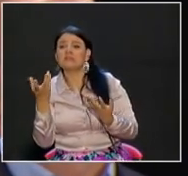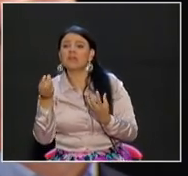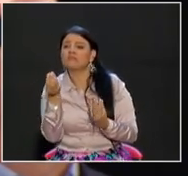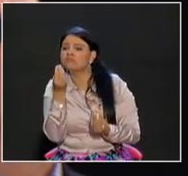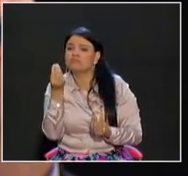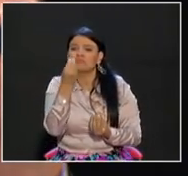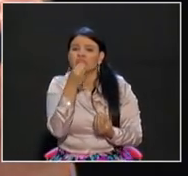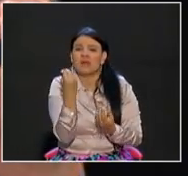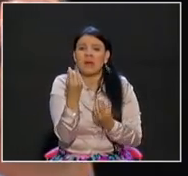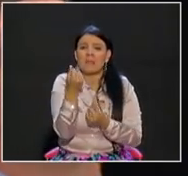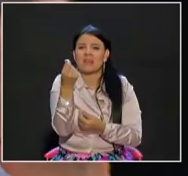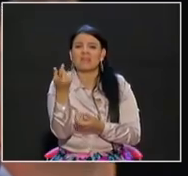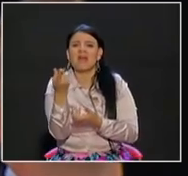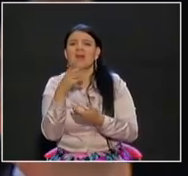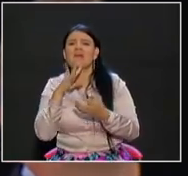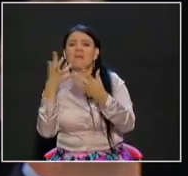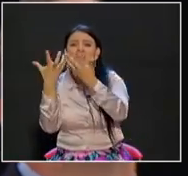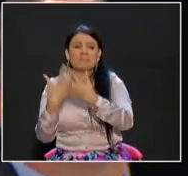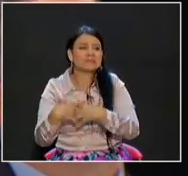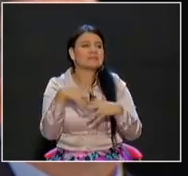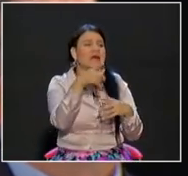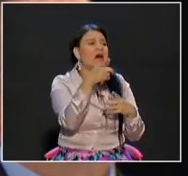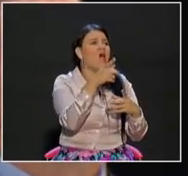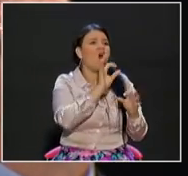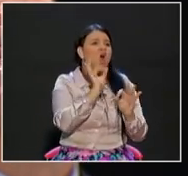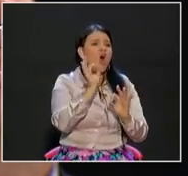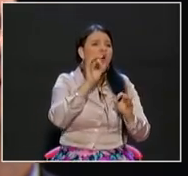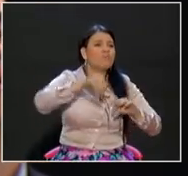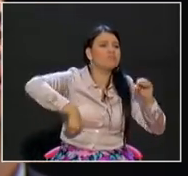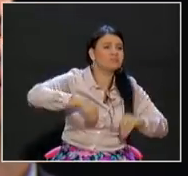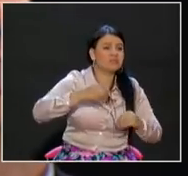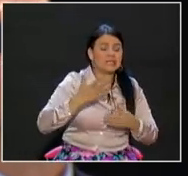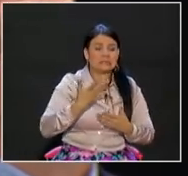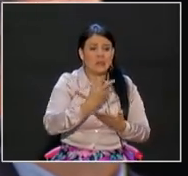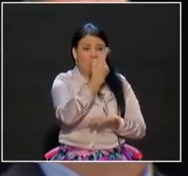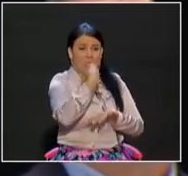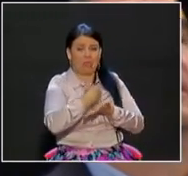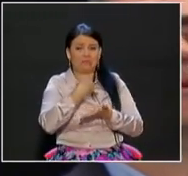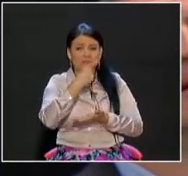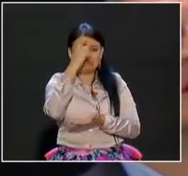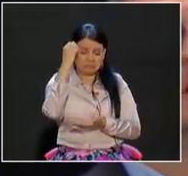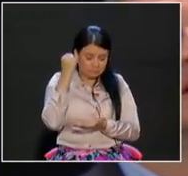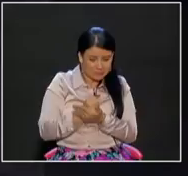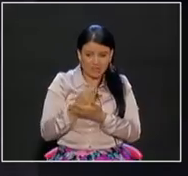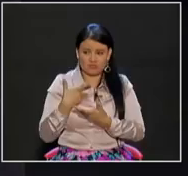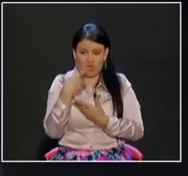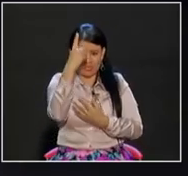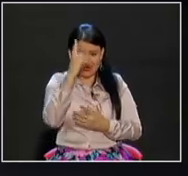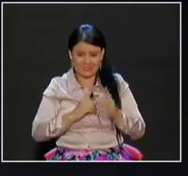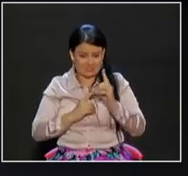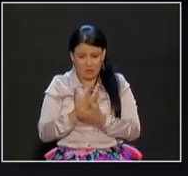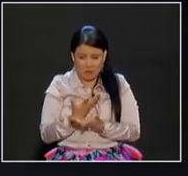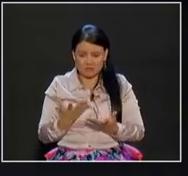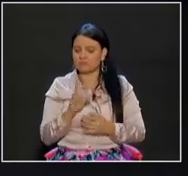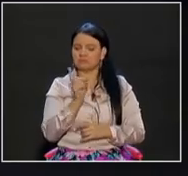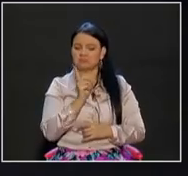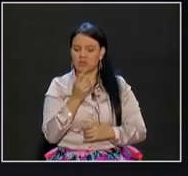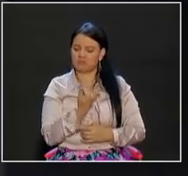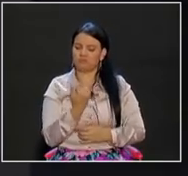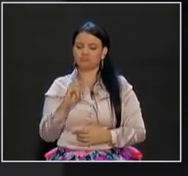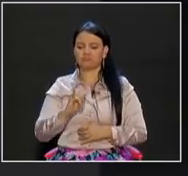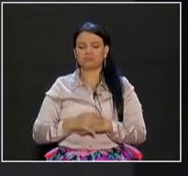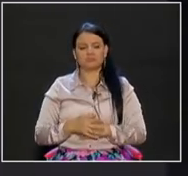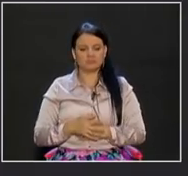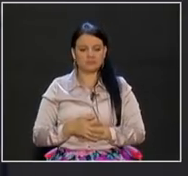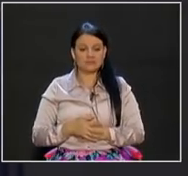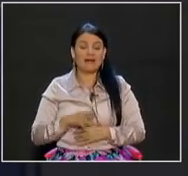ni en partidos políticos que me obliguen a tomar decisiones que no vayan en el bien común en ese sentido la gran dificultad para